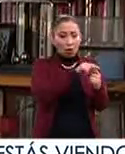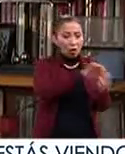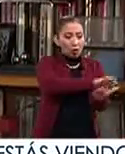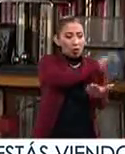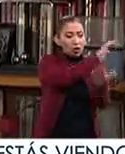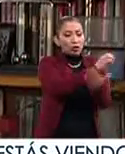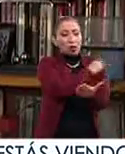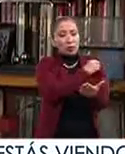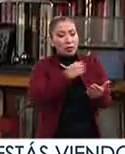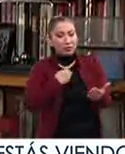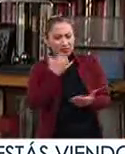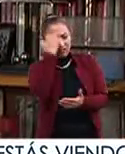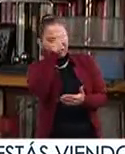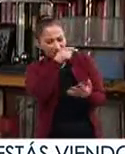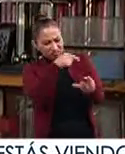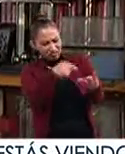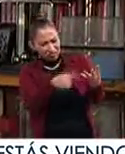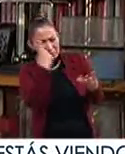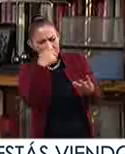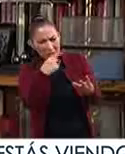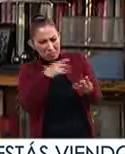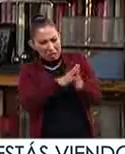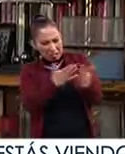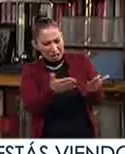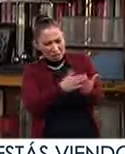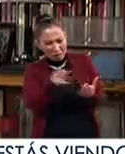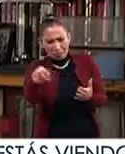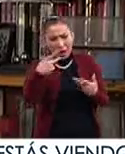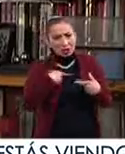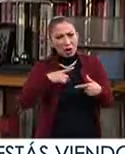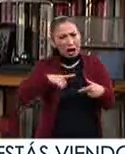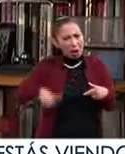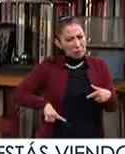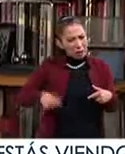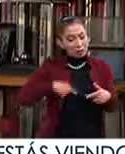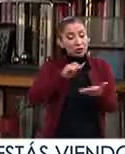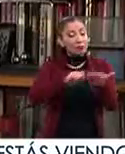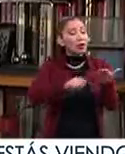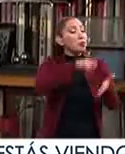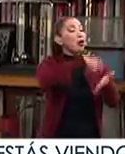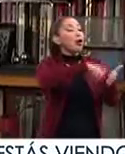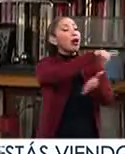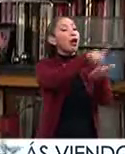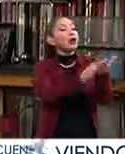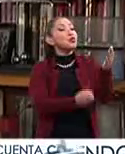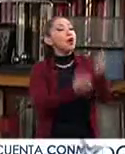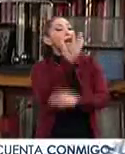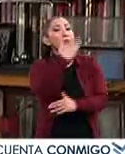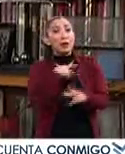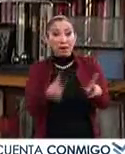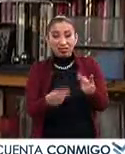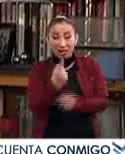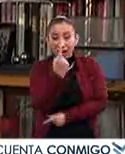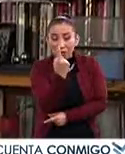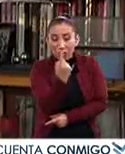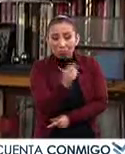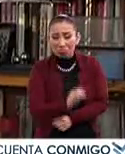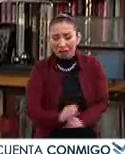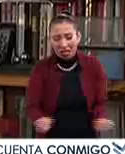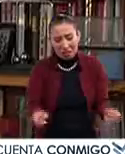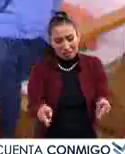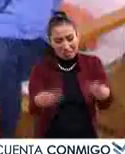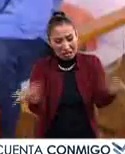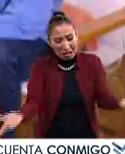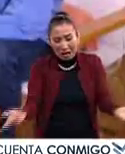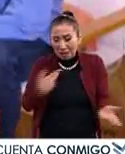de compromisos extraños, ¿no? De libros de funcionarios que escribieron sobre las reformas, que no se vendieron ni uno, y que además